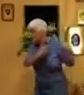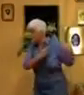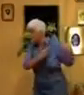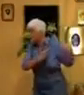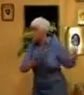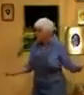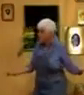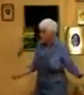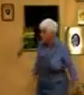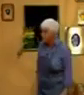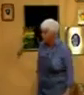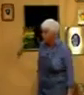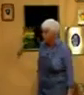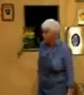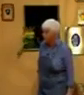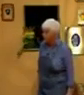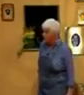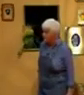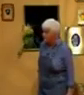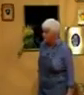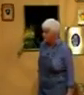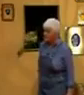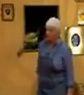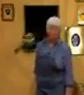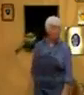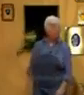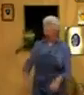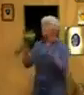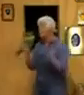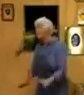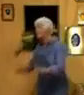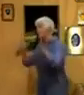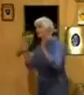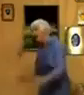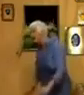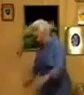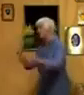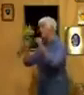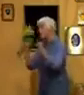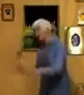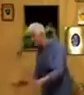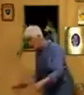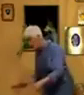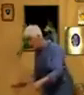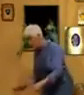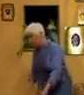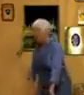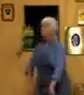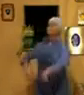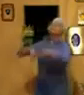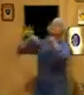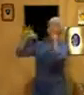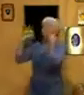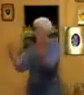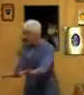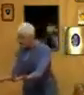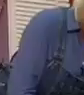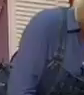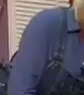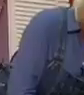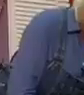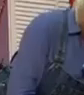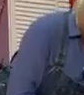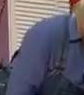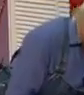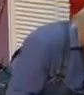¿Qué no oíste nuestros gritos buscándote? Ay. Siempre te pasa lo mismo. Te pones